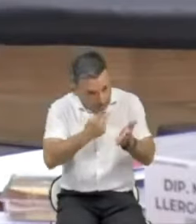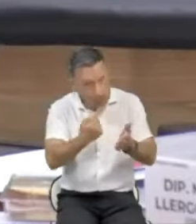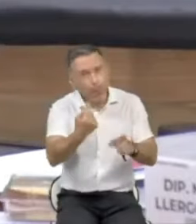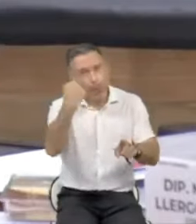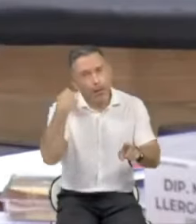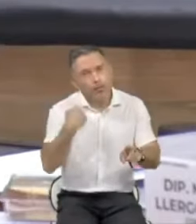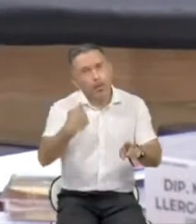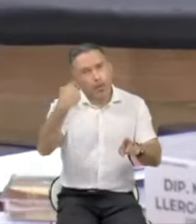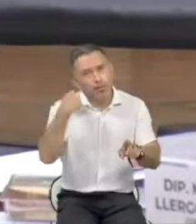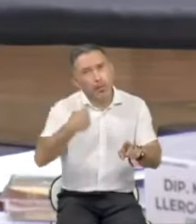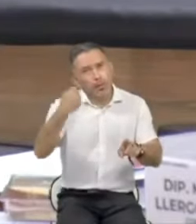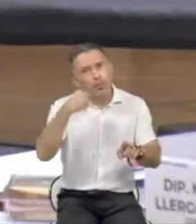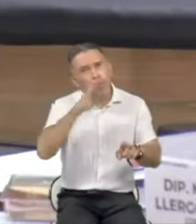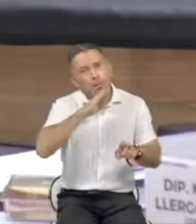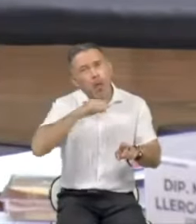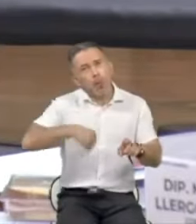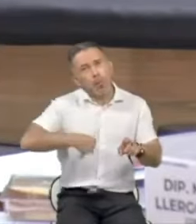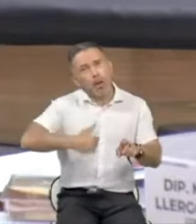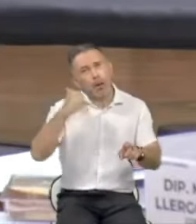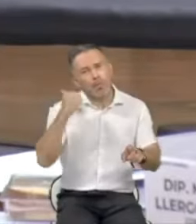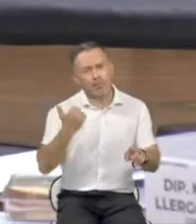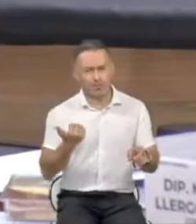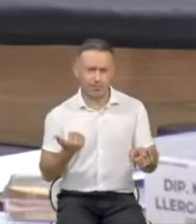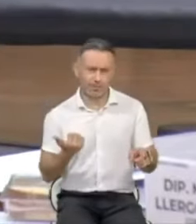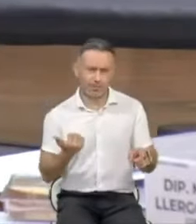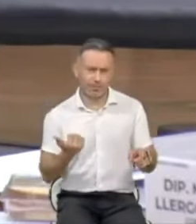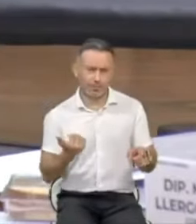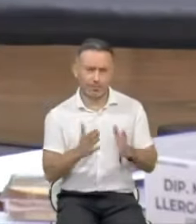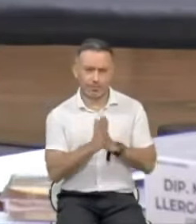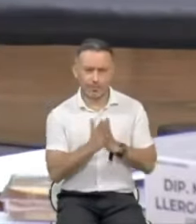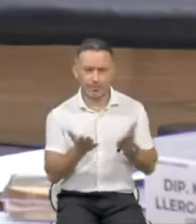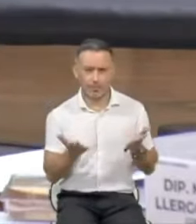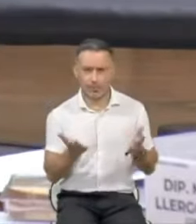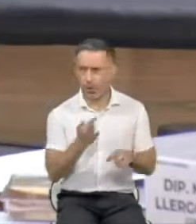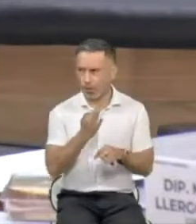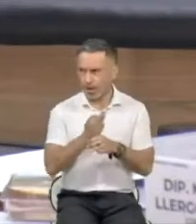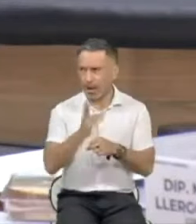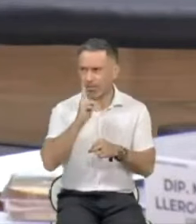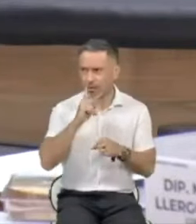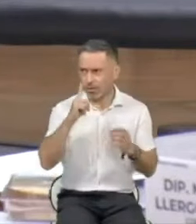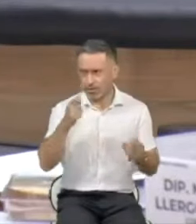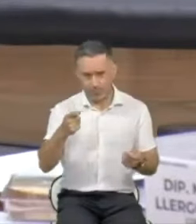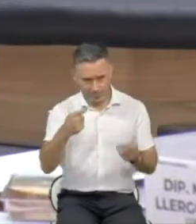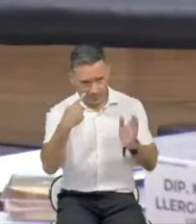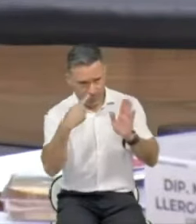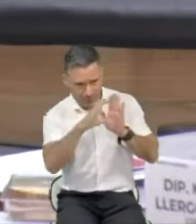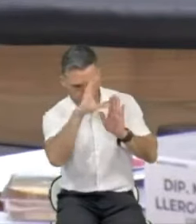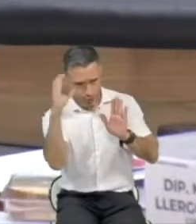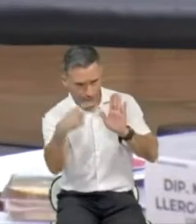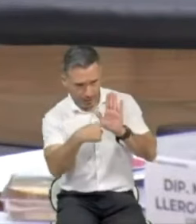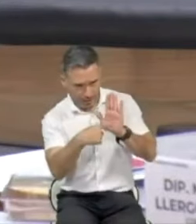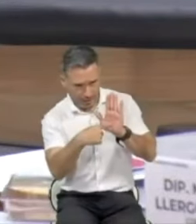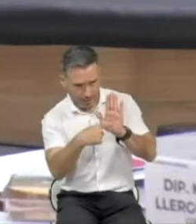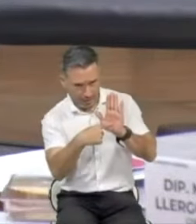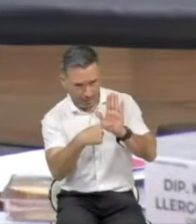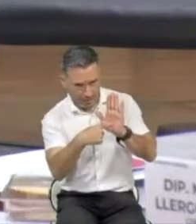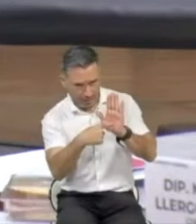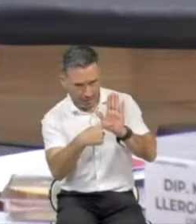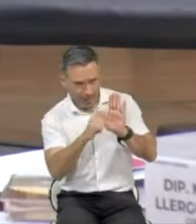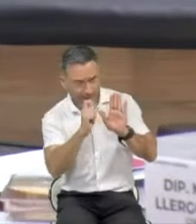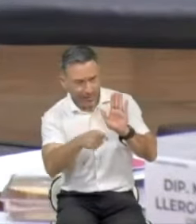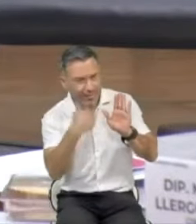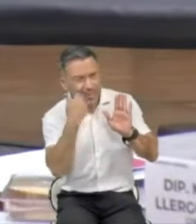ahora dígame esto no les dice nada vuelvo a